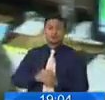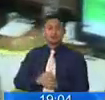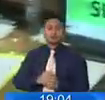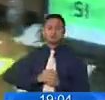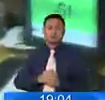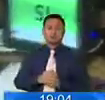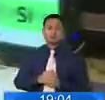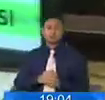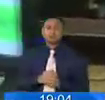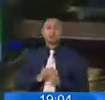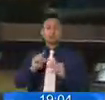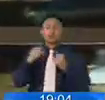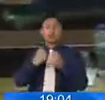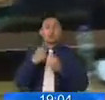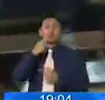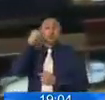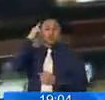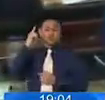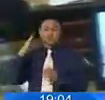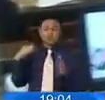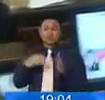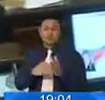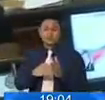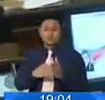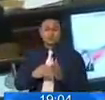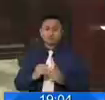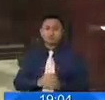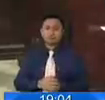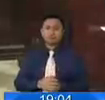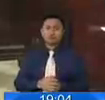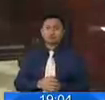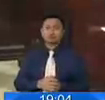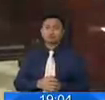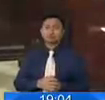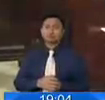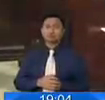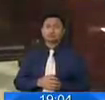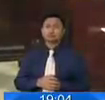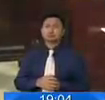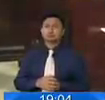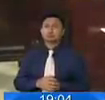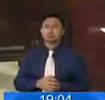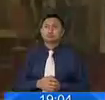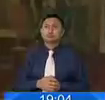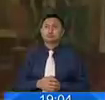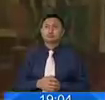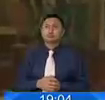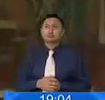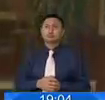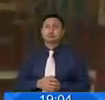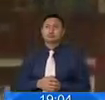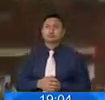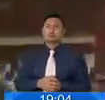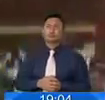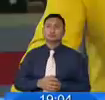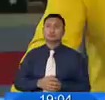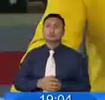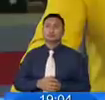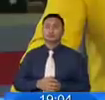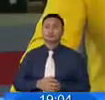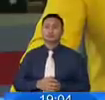correístas votaron en contra y la única abstención vino de la vicepresidenta Viviana Bonilla. Informó Javier